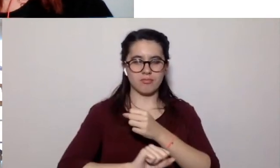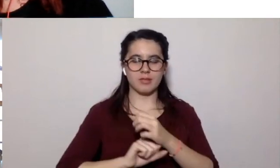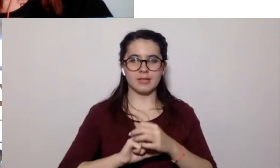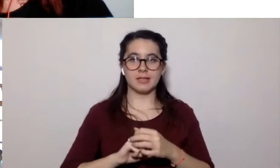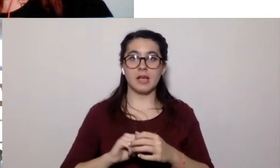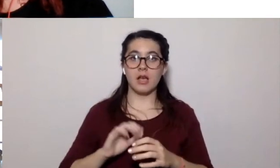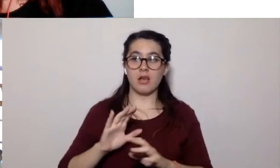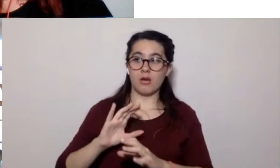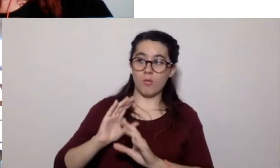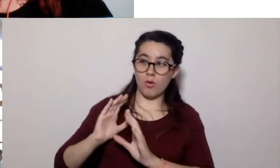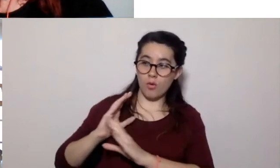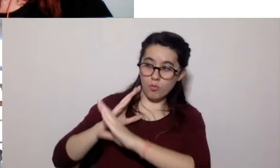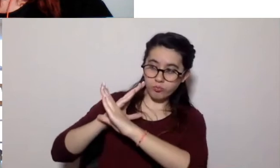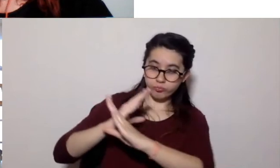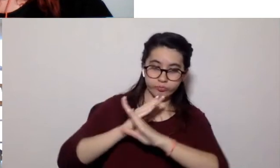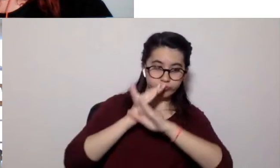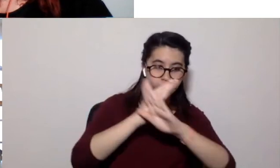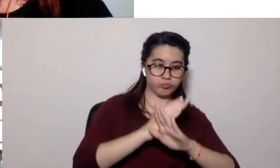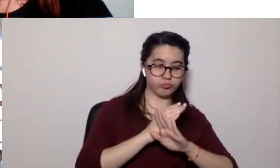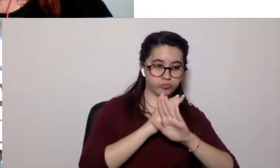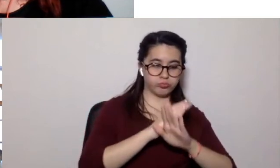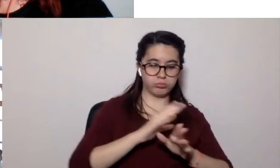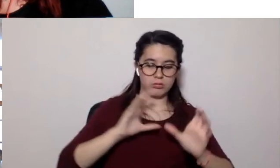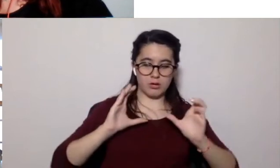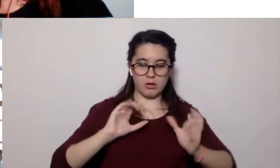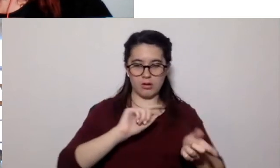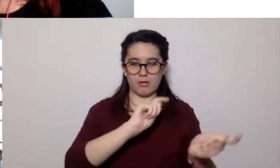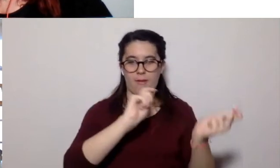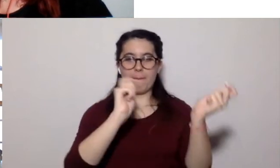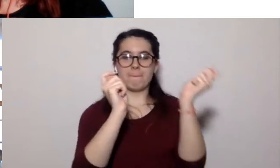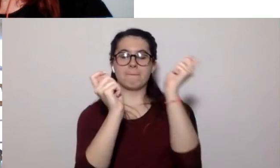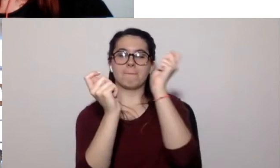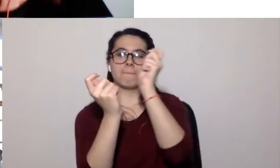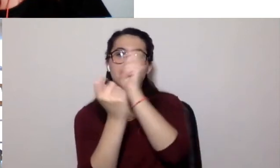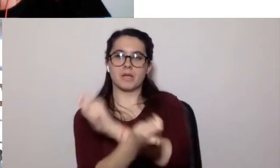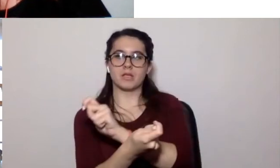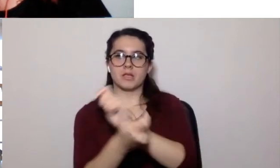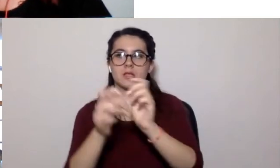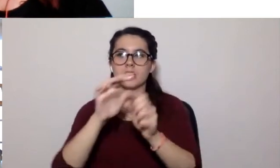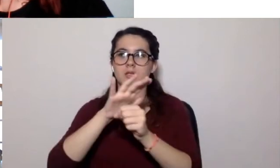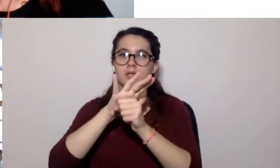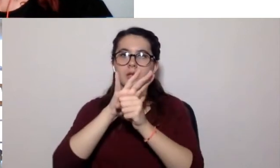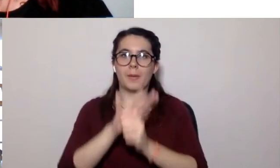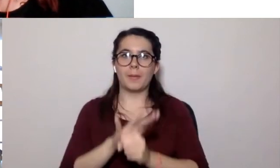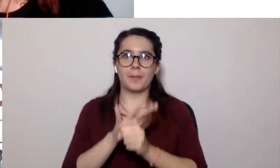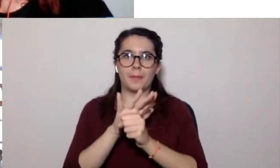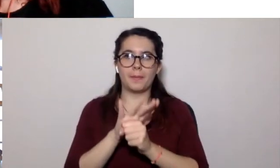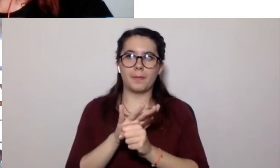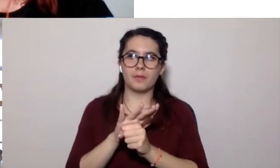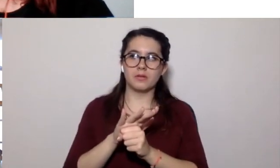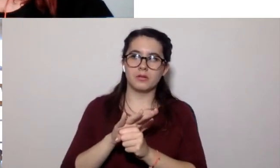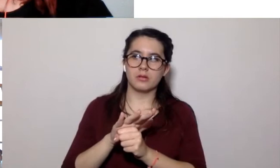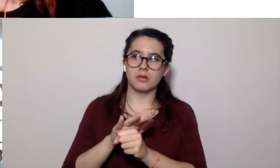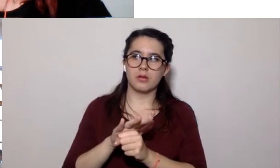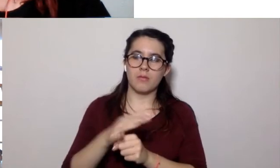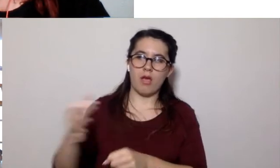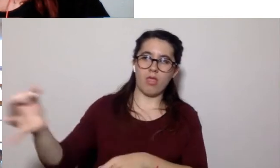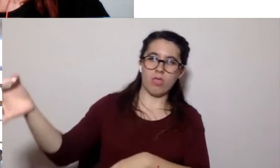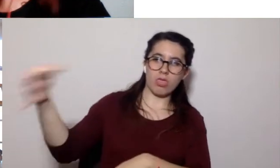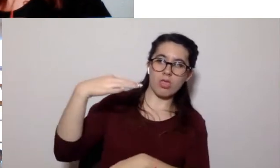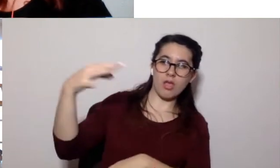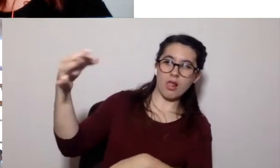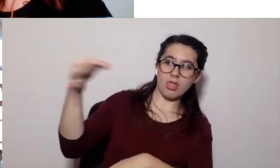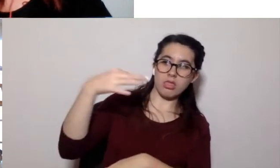el estrés automático transforma el sistema de respuesta al estrés en algo que ataca a uno mismo en lugar de